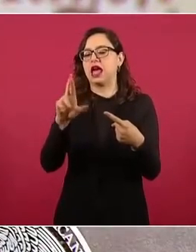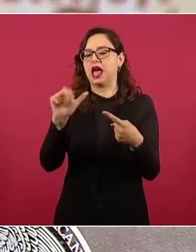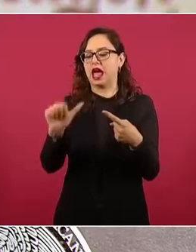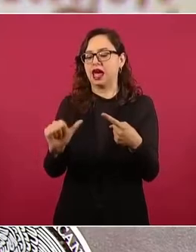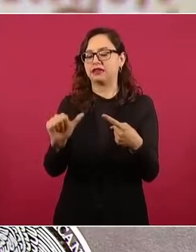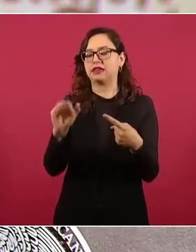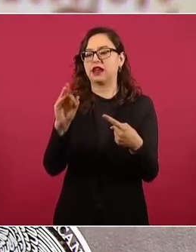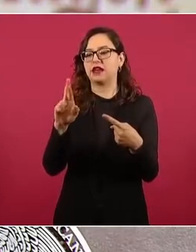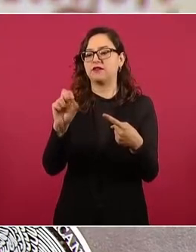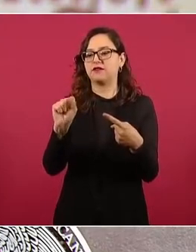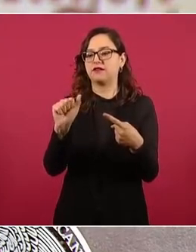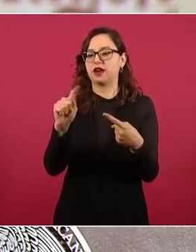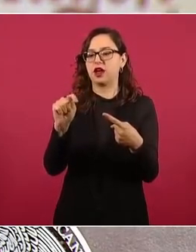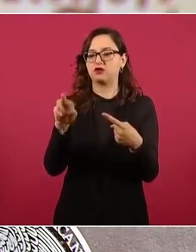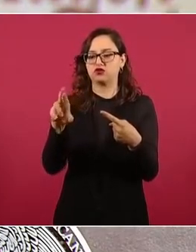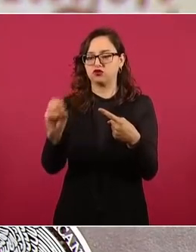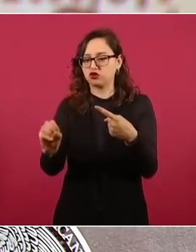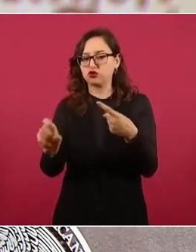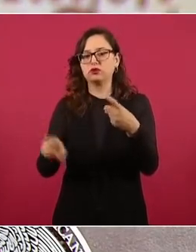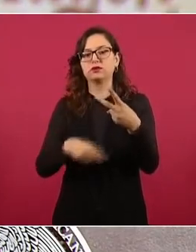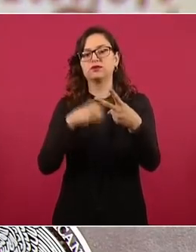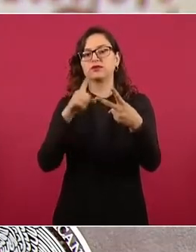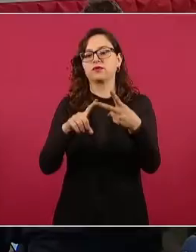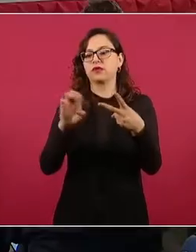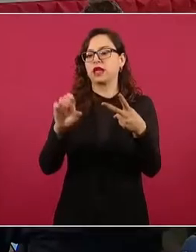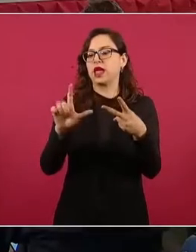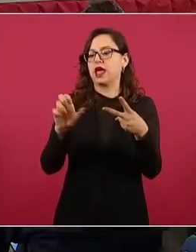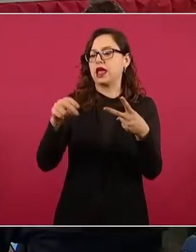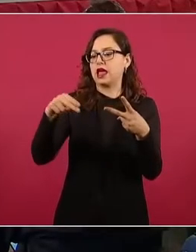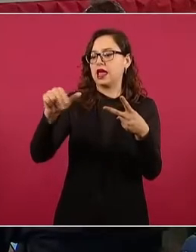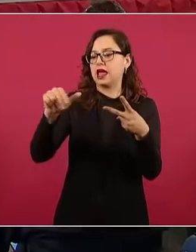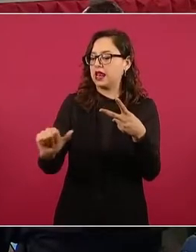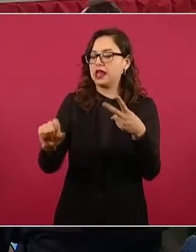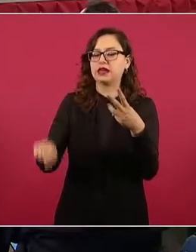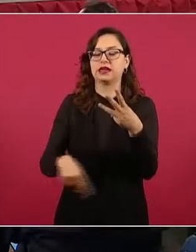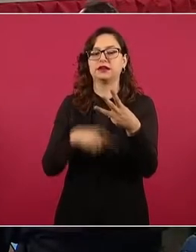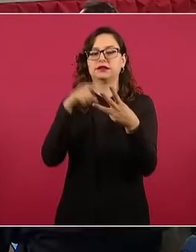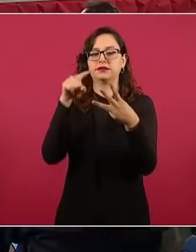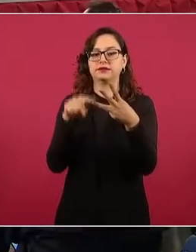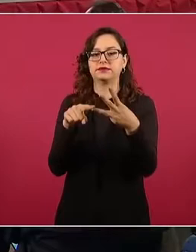la Secretaría de Cultura, Elena Álvarez Bulla de CONACYT,